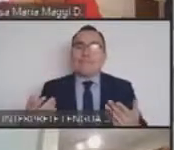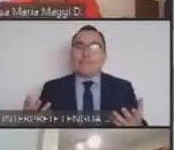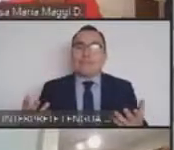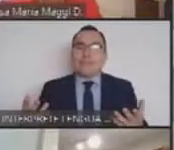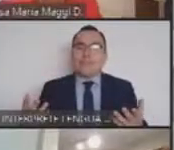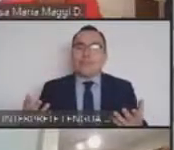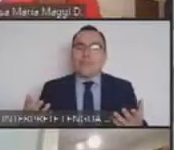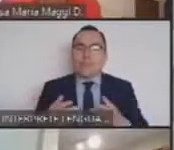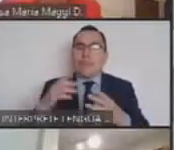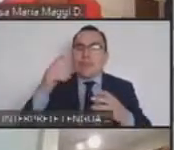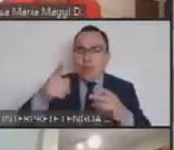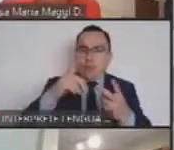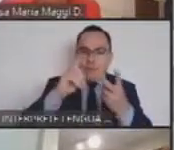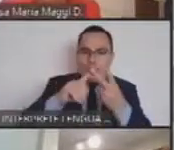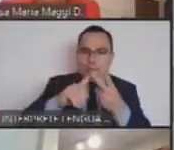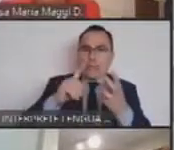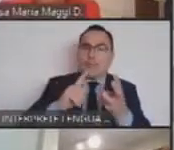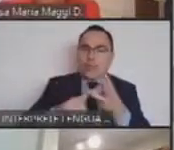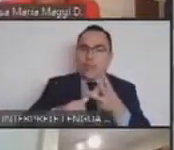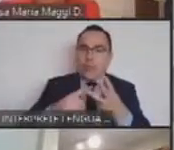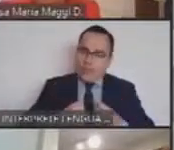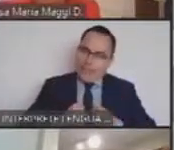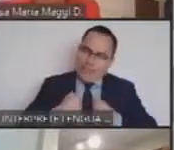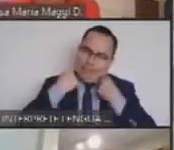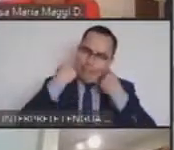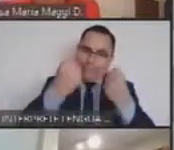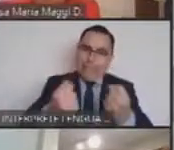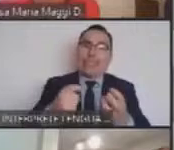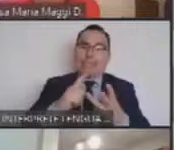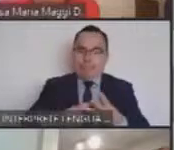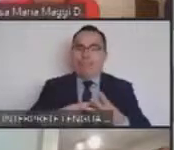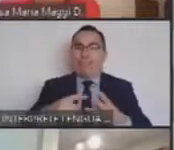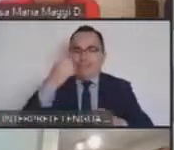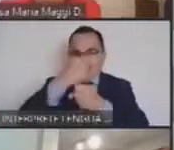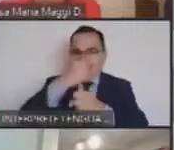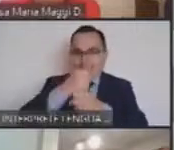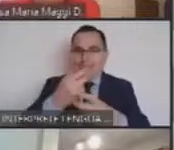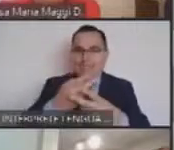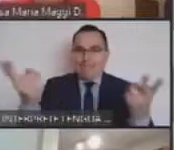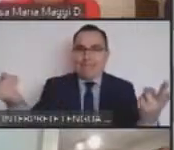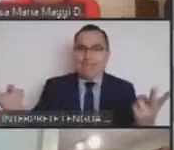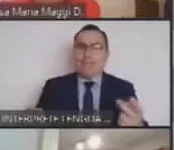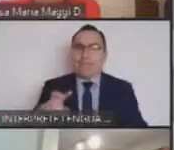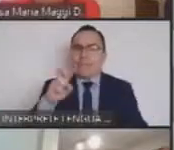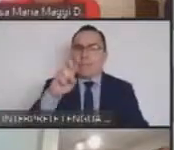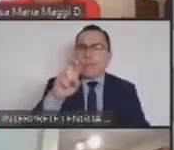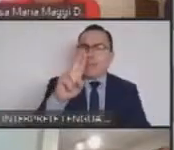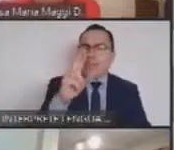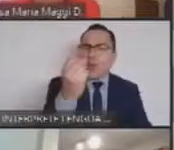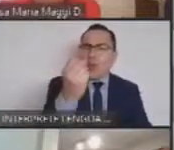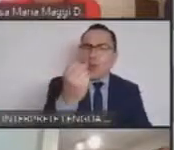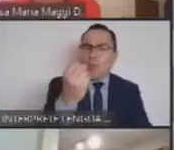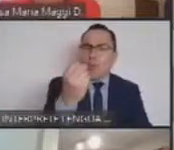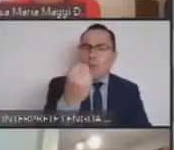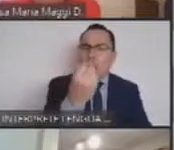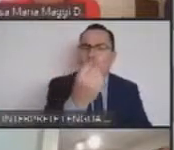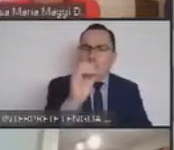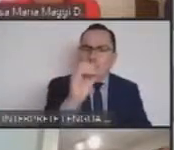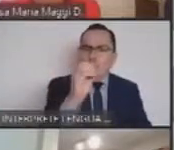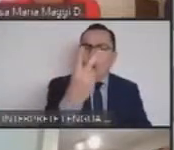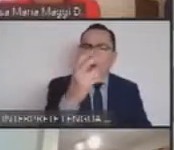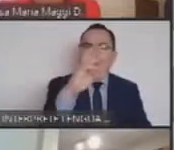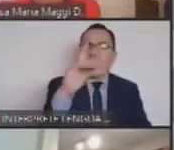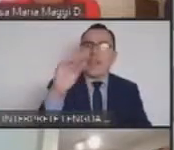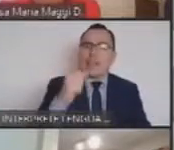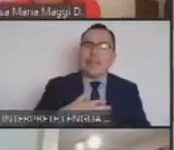perfectamente la abnegación en el desempeño de las funciones públicas. La probidad viene a ser lo deseado,